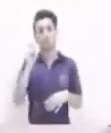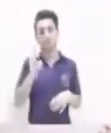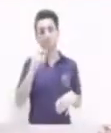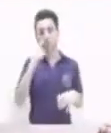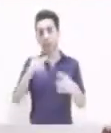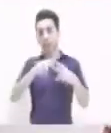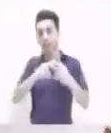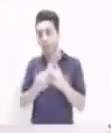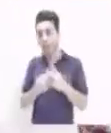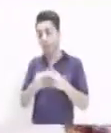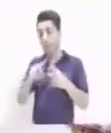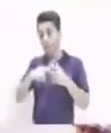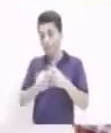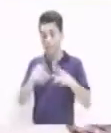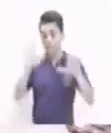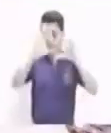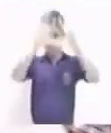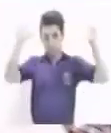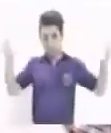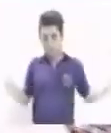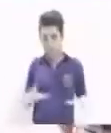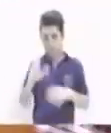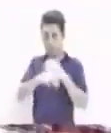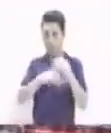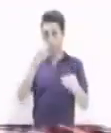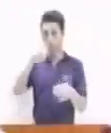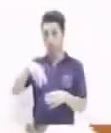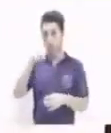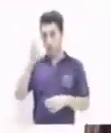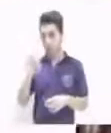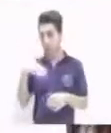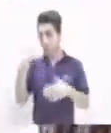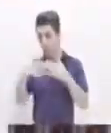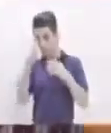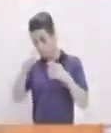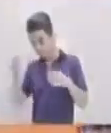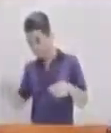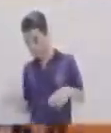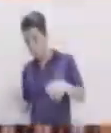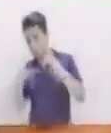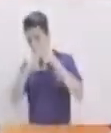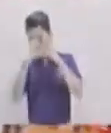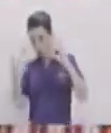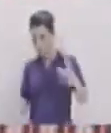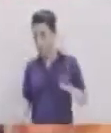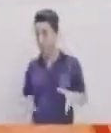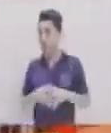vamos a empezar a pintar el fondo, luego vamos a empezar con la botella y con cada una de las frutas.